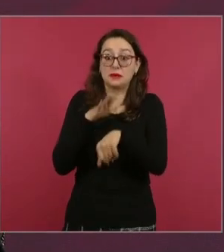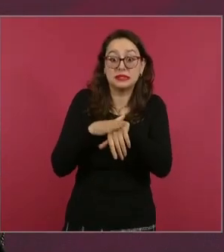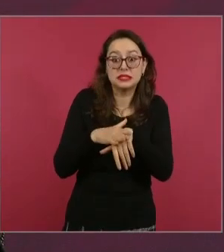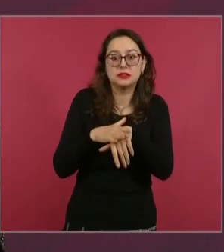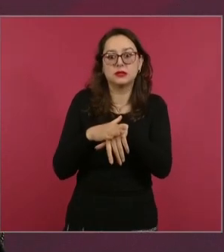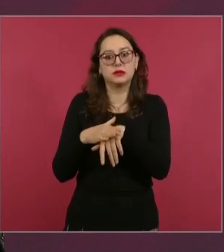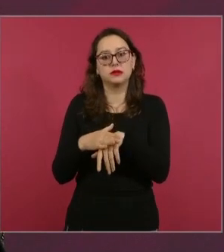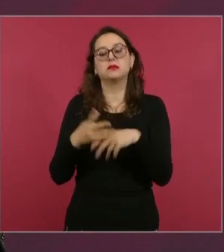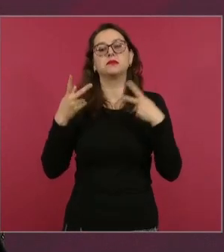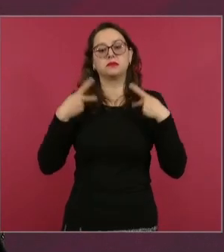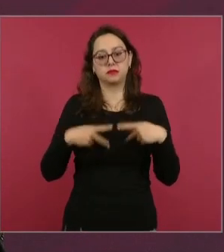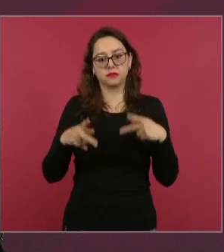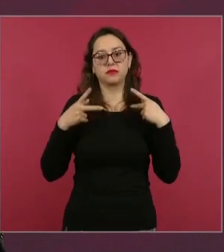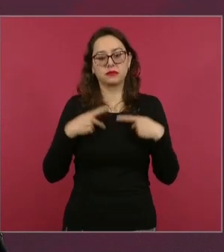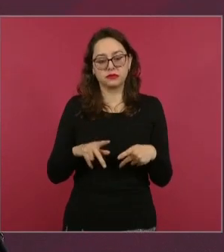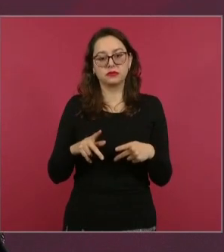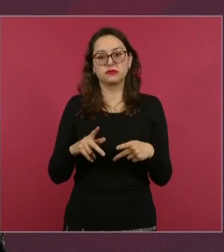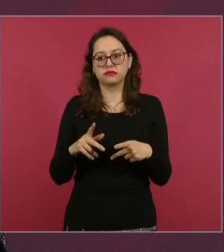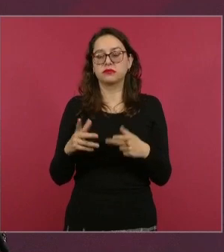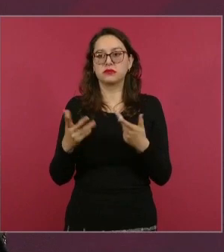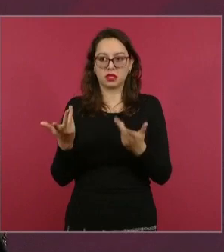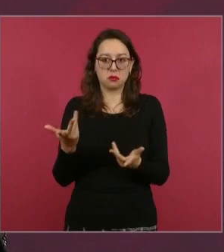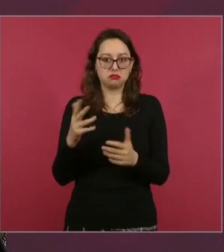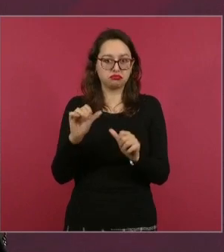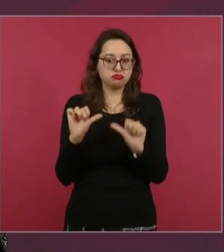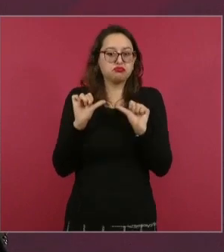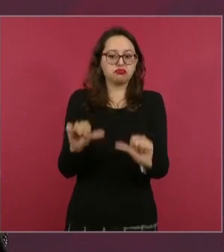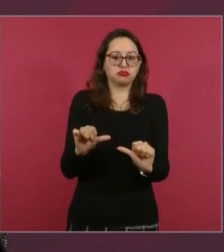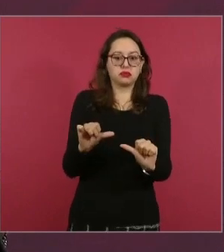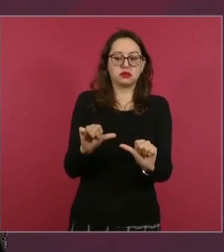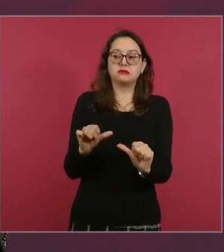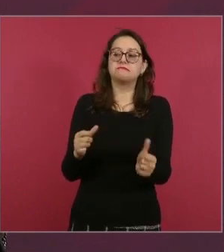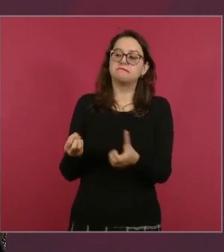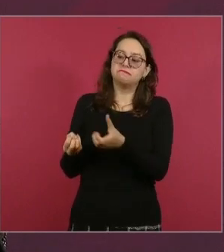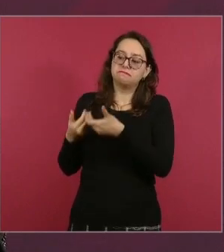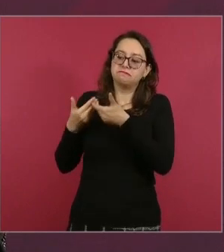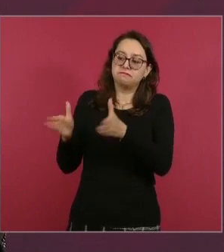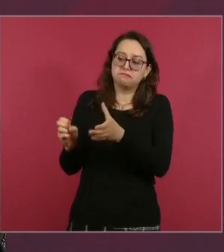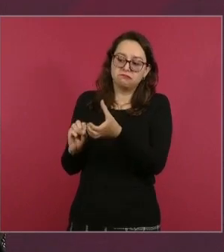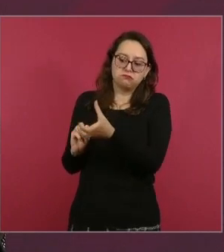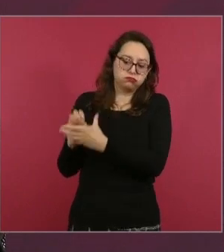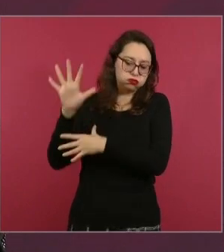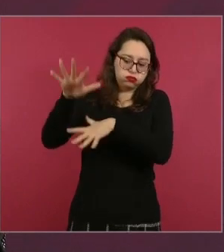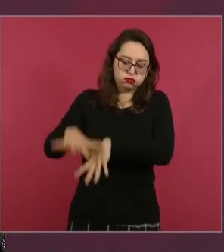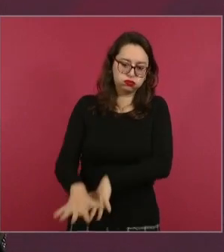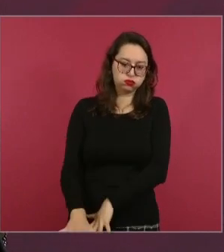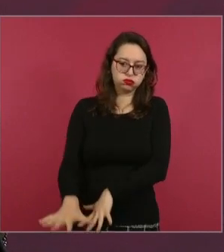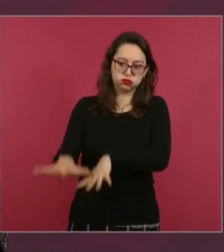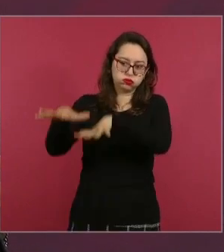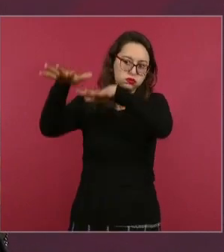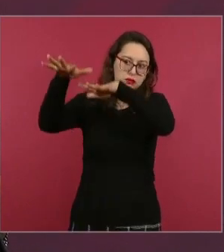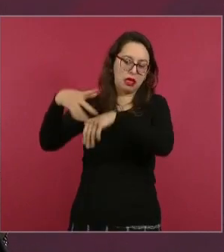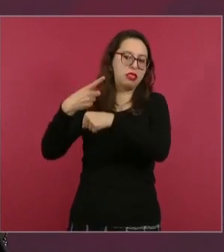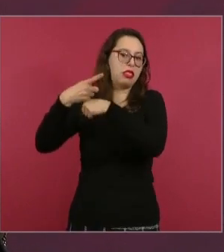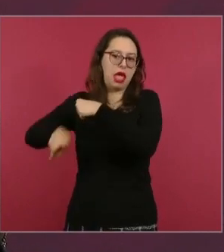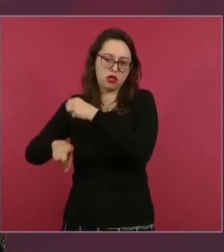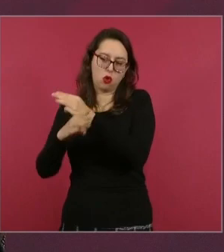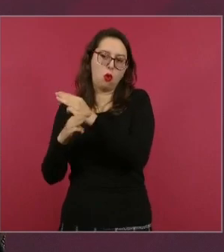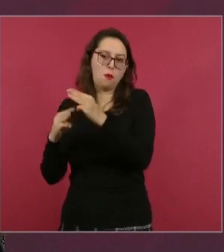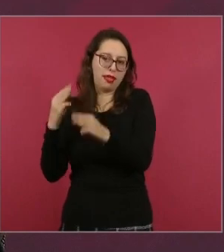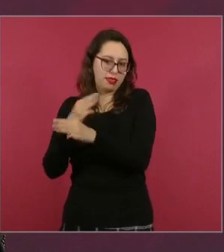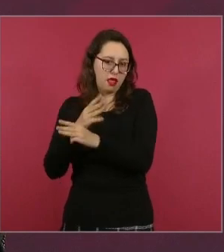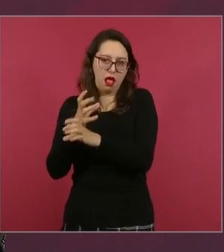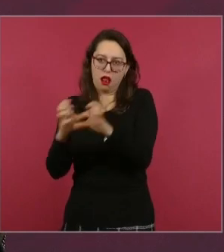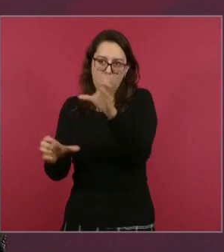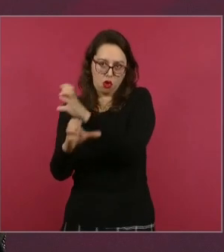logró a temperar el daño porque estuvimos ahí pendientes ahora lo